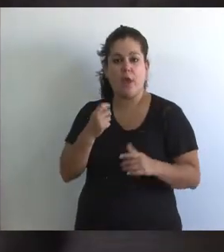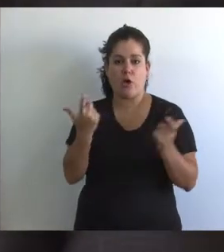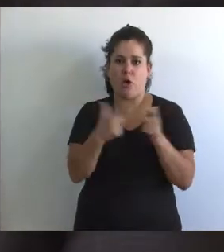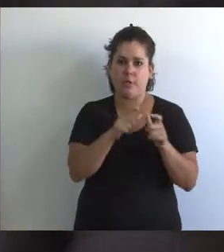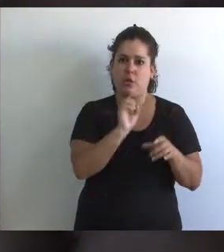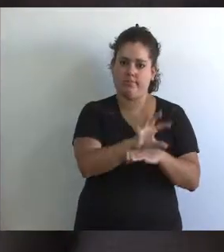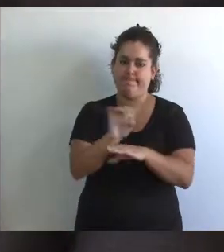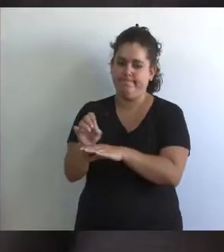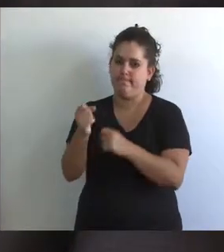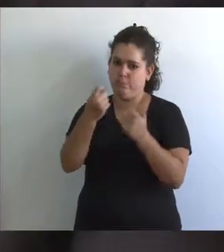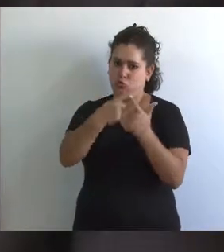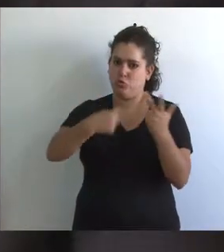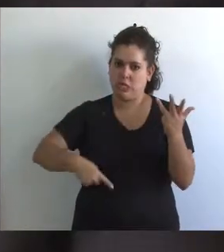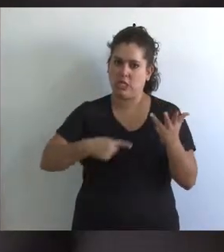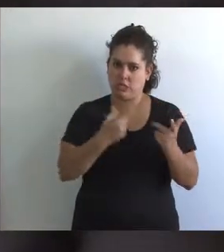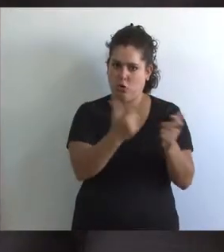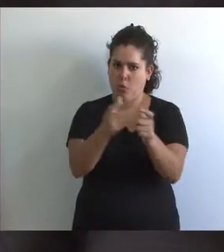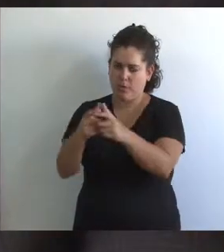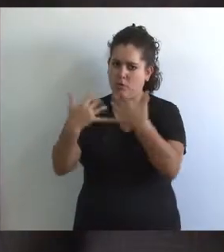varias comisiones,